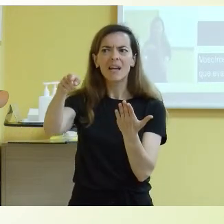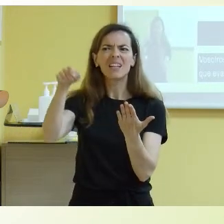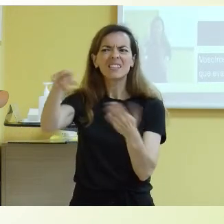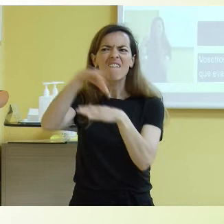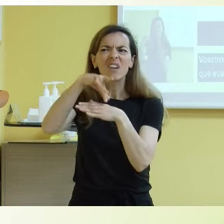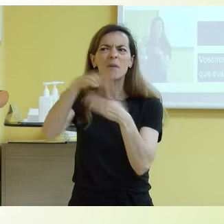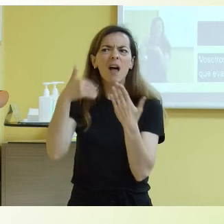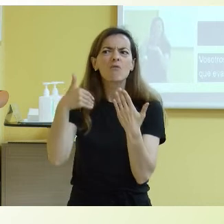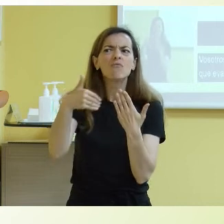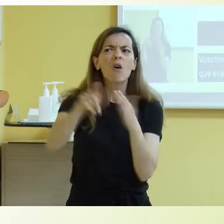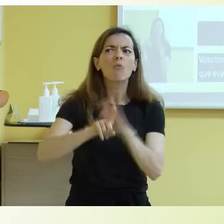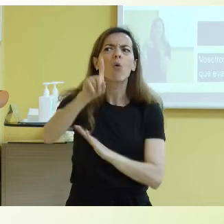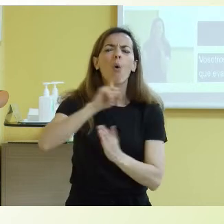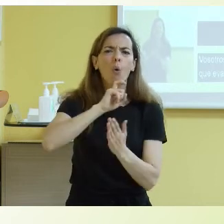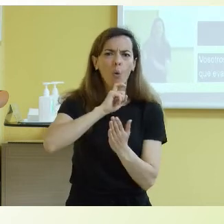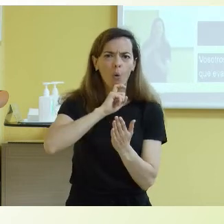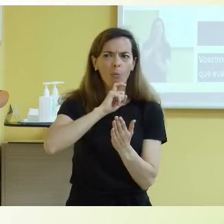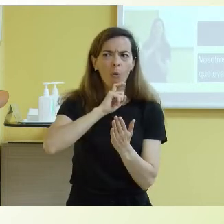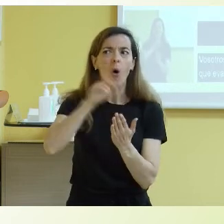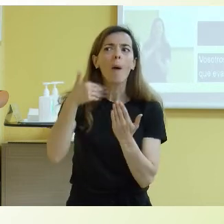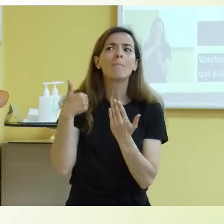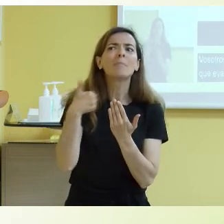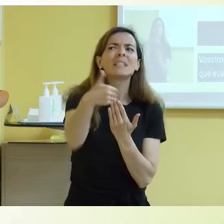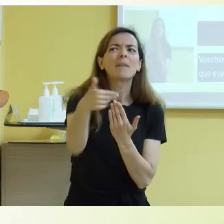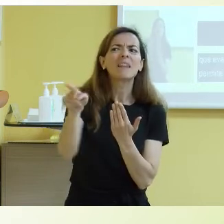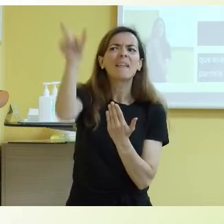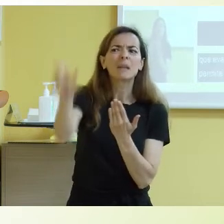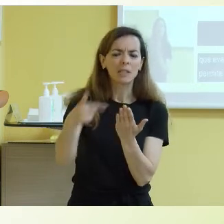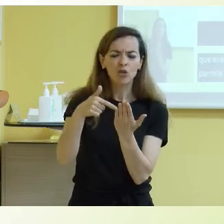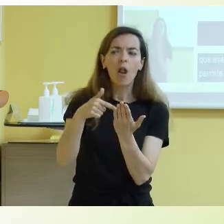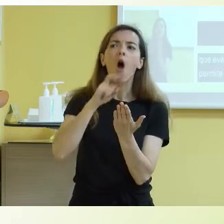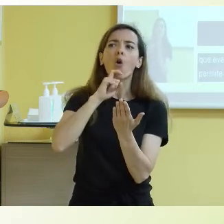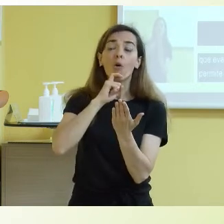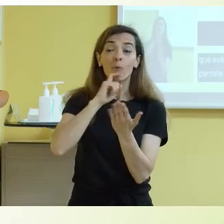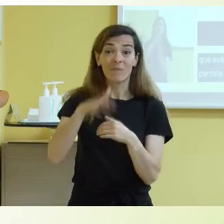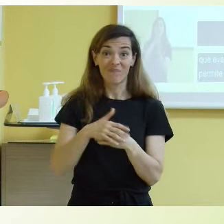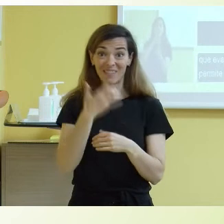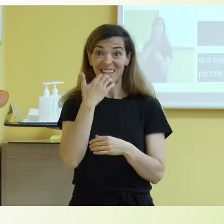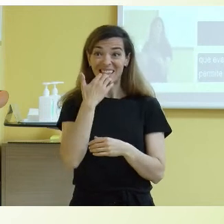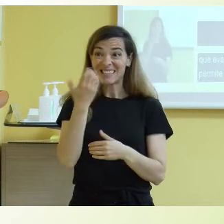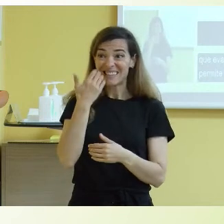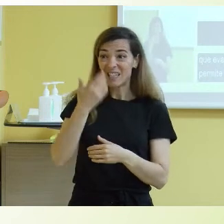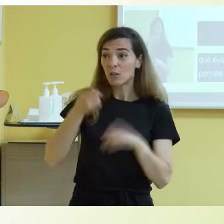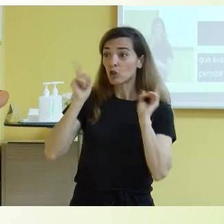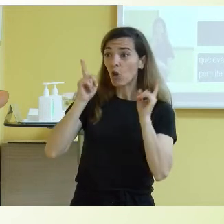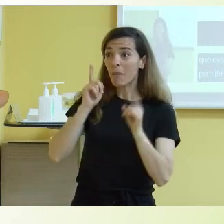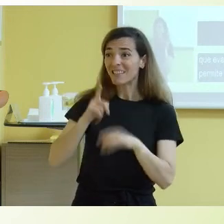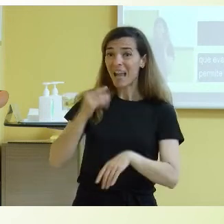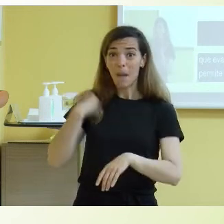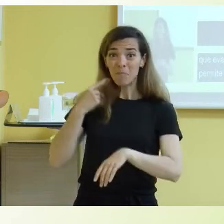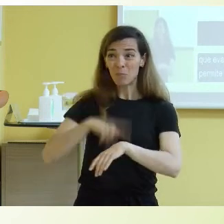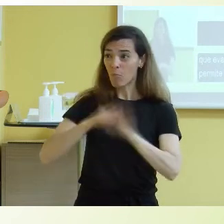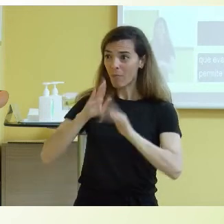enfermedad en el caso que la conozcamos, o cuáles pueden ser las perspectivas de esa persona. Si evaluamos una persona solamente por lo que estamos viendo en ese momento y no tenemos